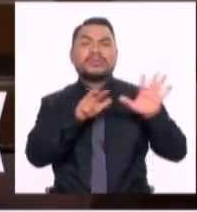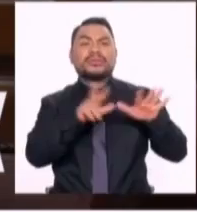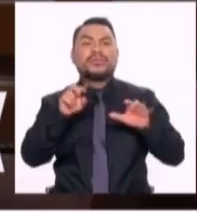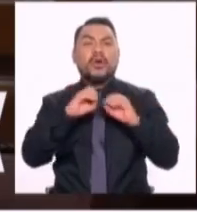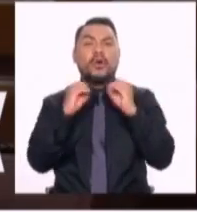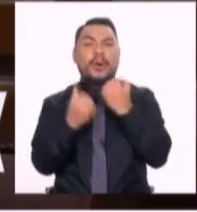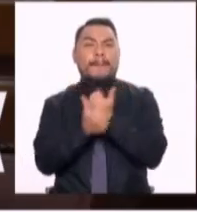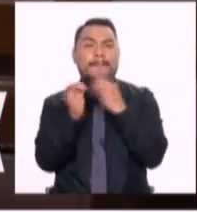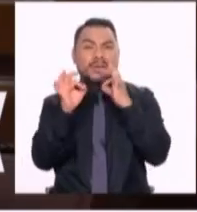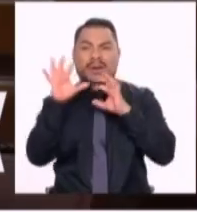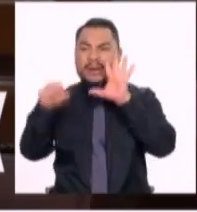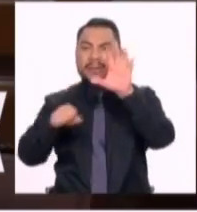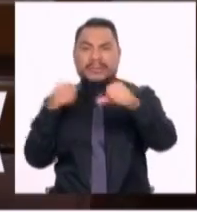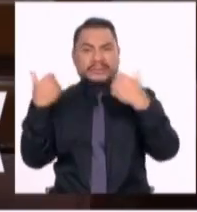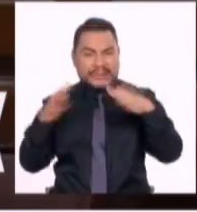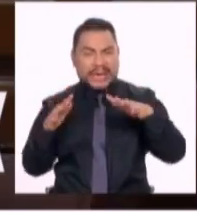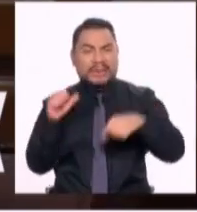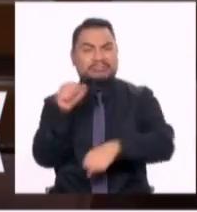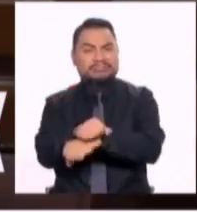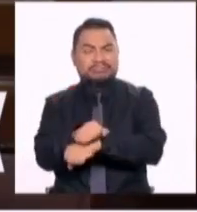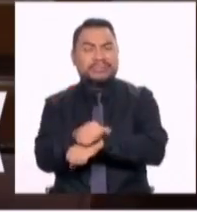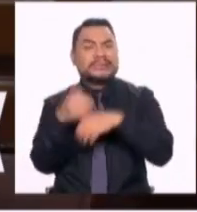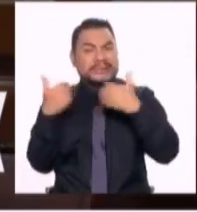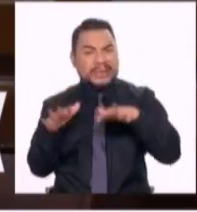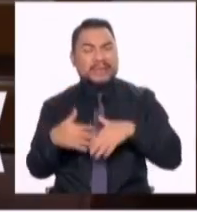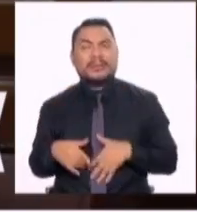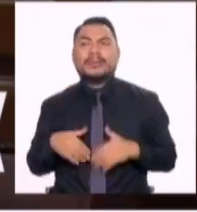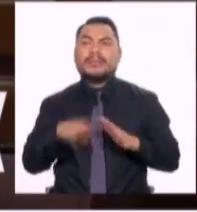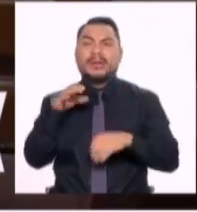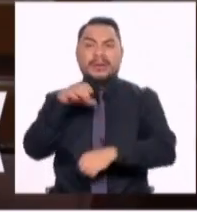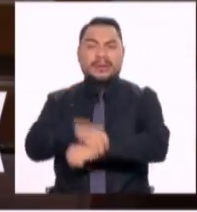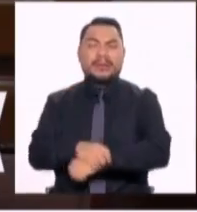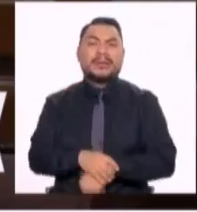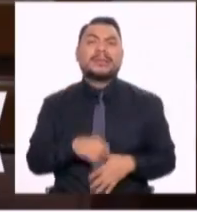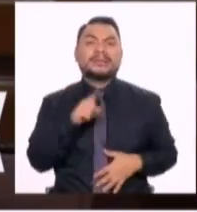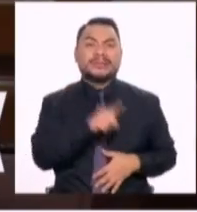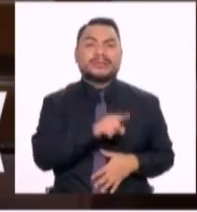En primer lugar, es un discurso más, ¿no?,